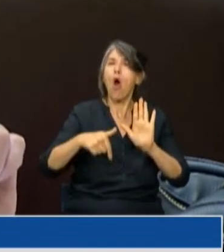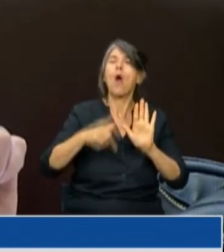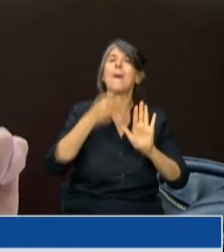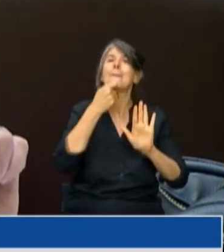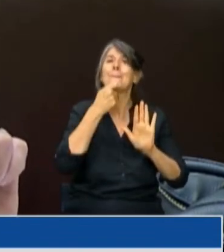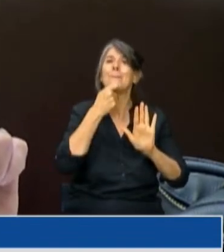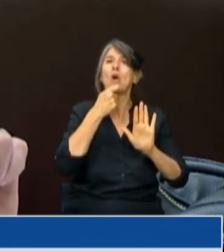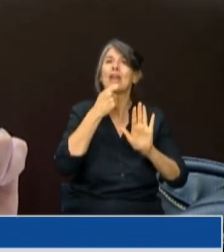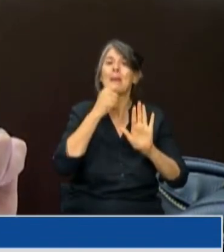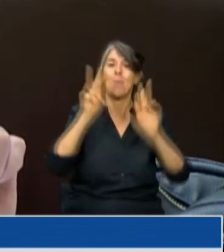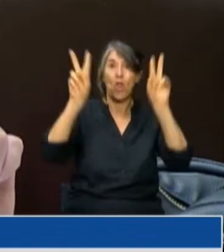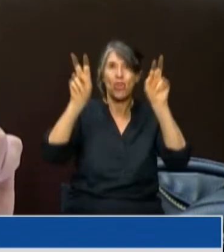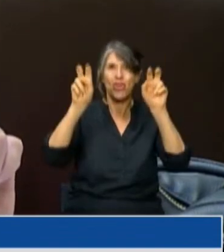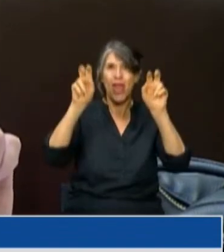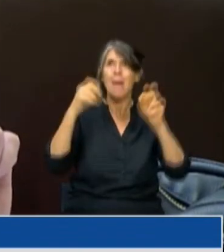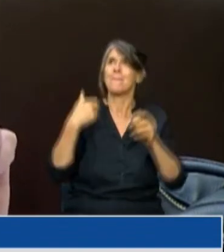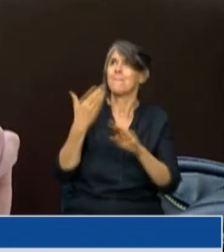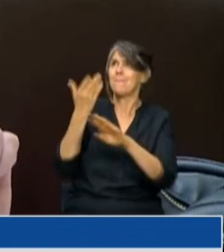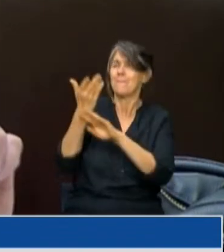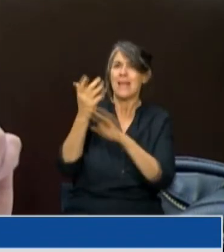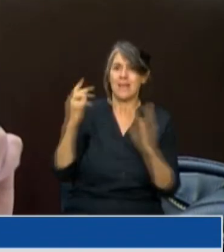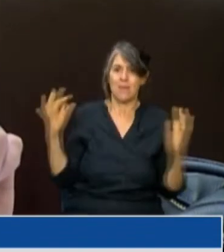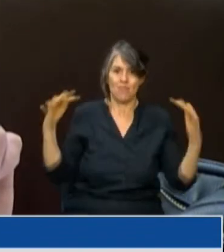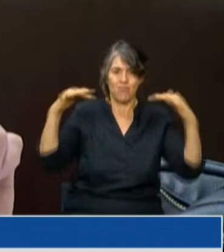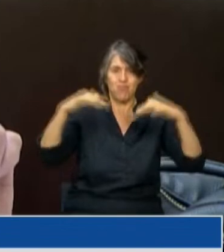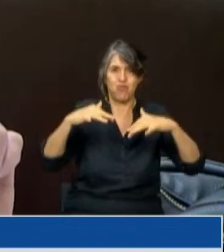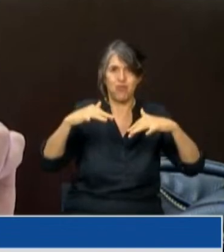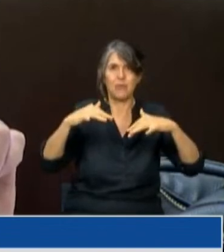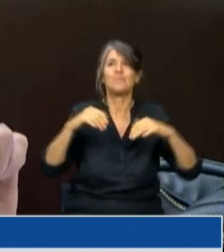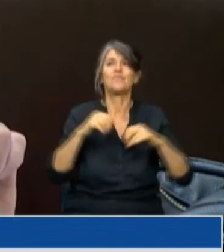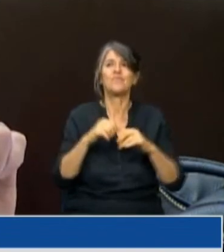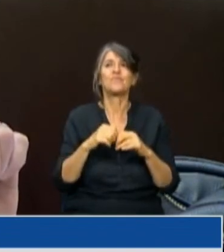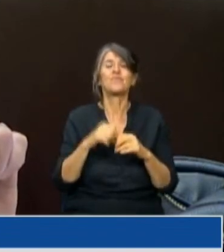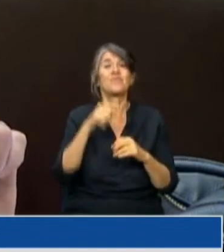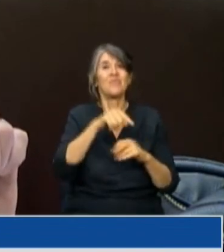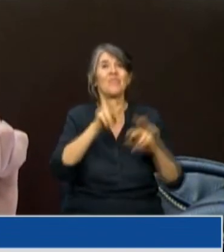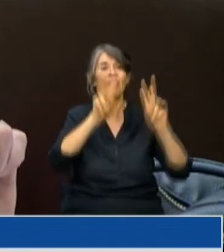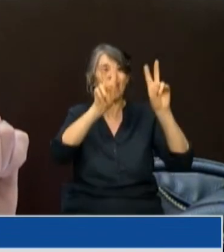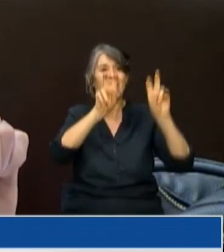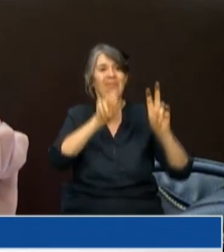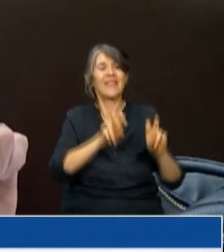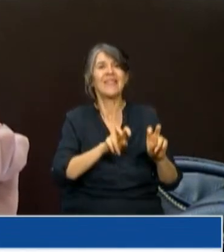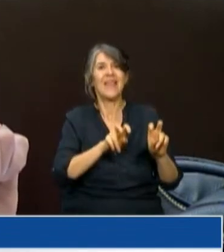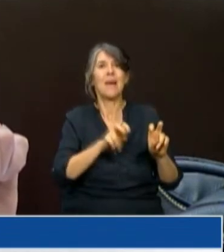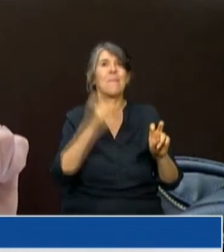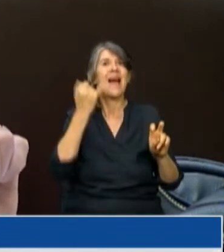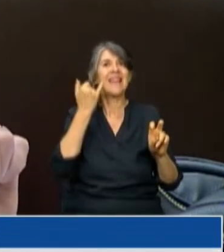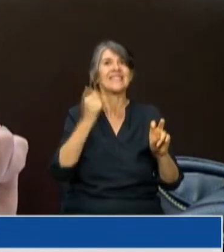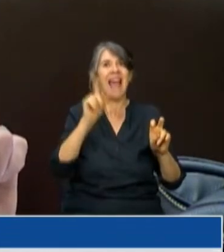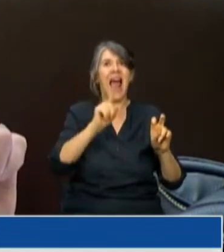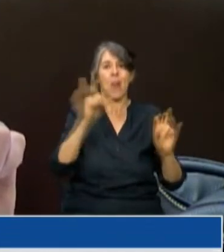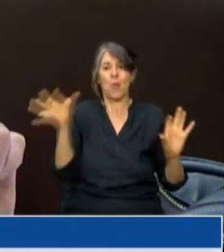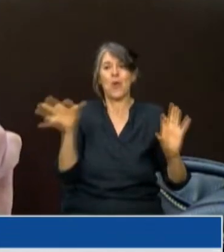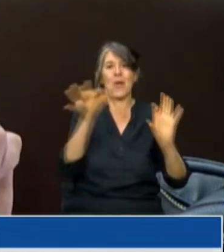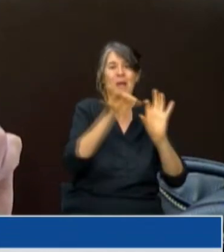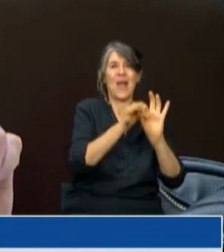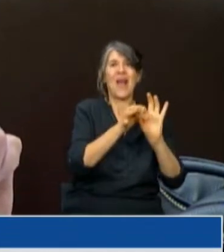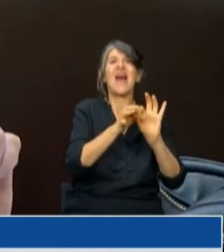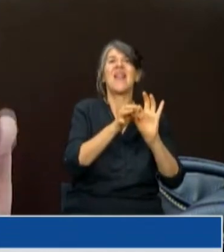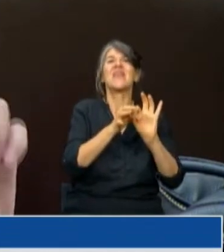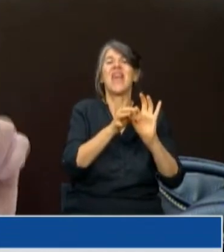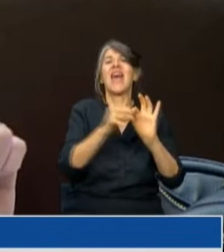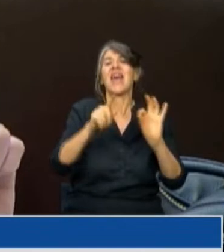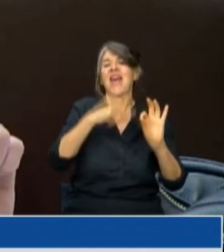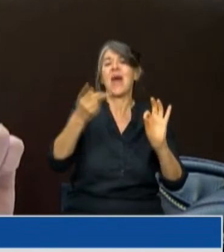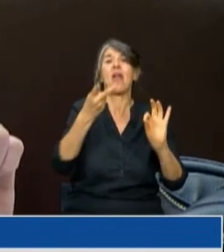temario trascendente, porque tiene este temario objetivos de esa Agenda 2030. Así